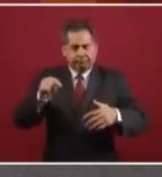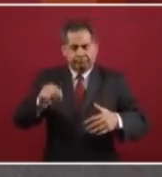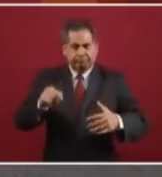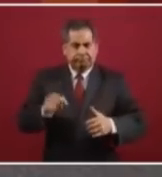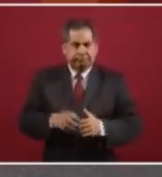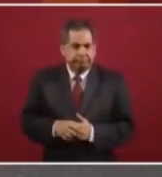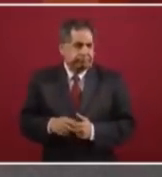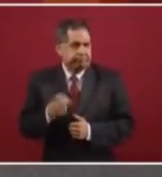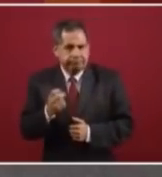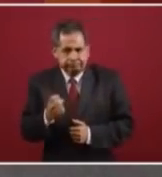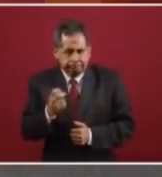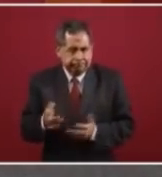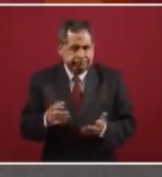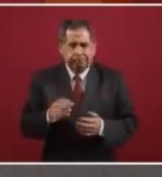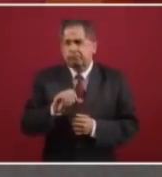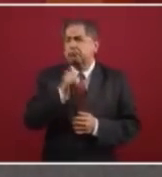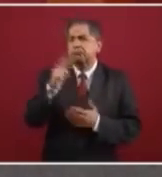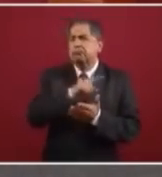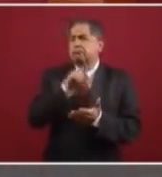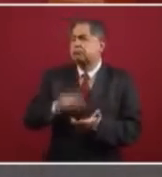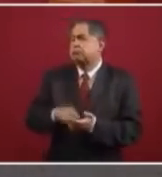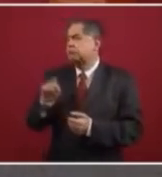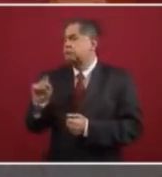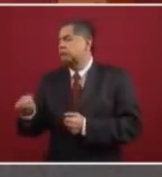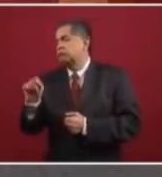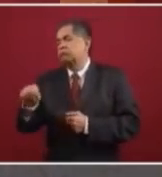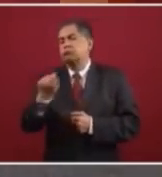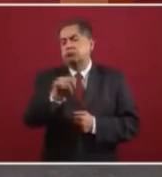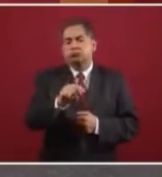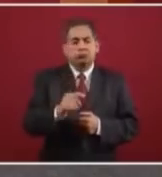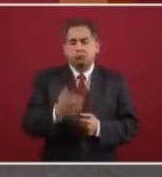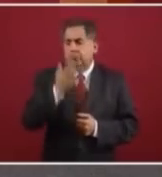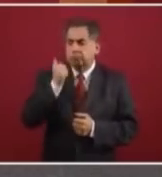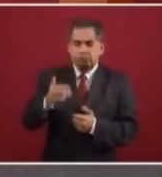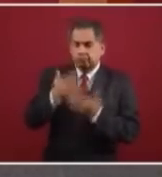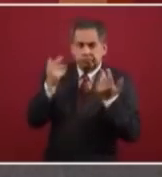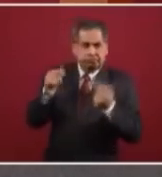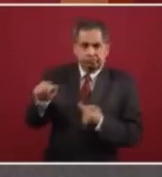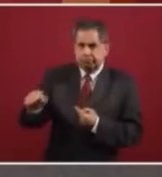Y así otros lugares. No existía